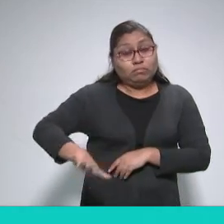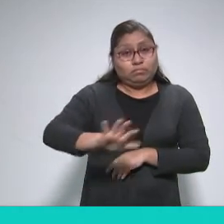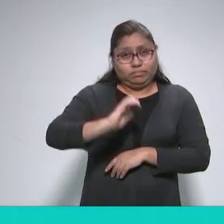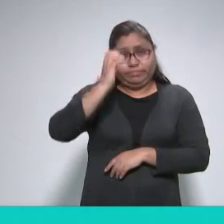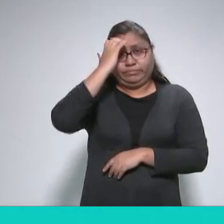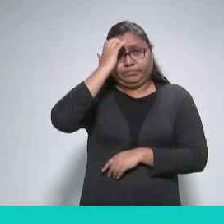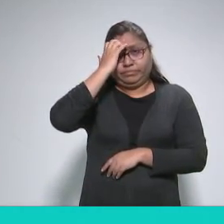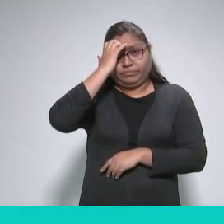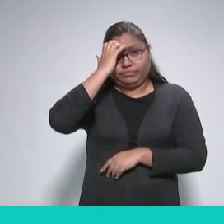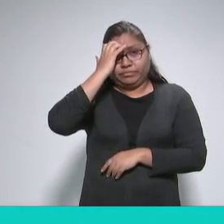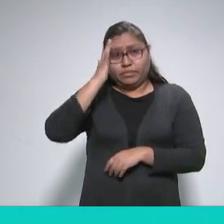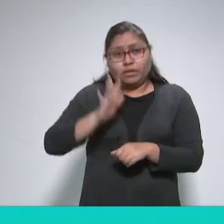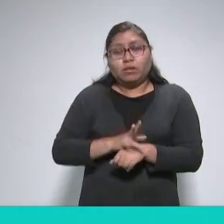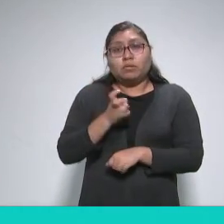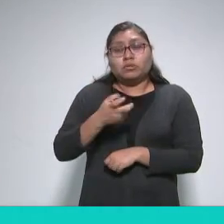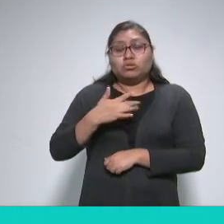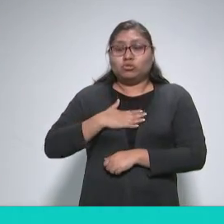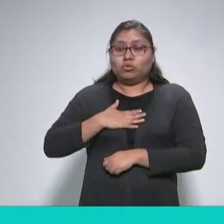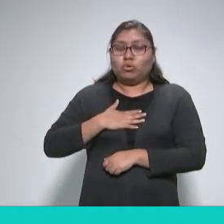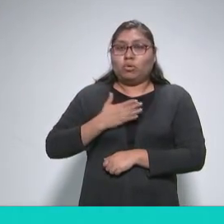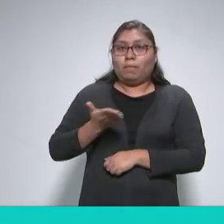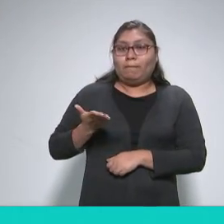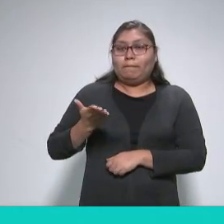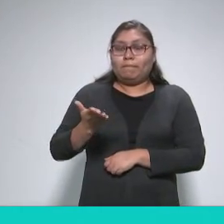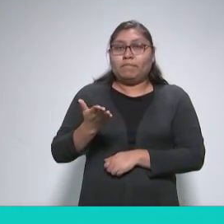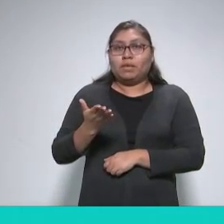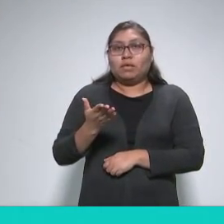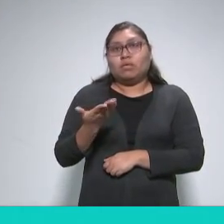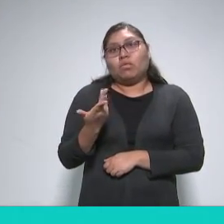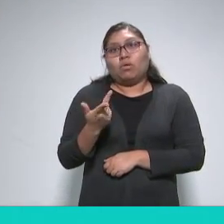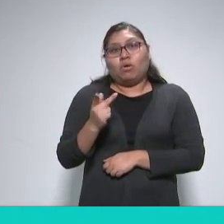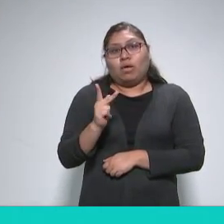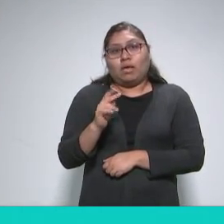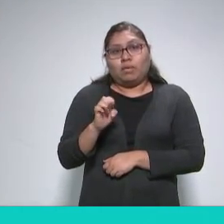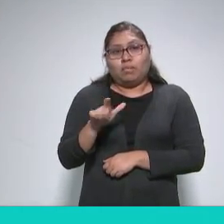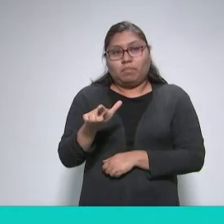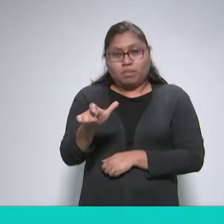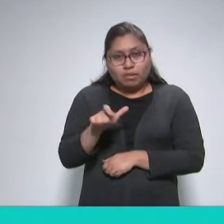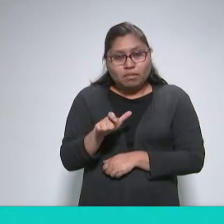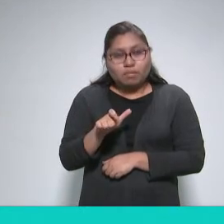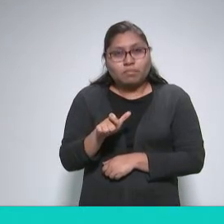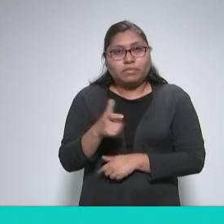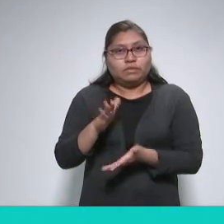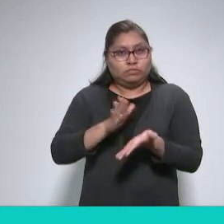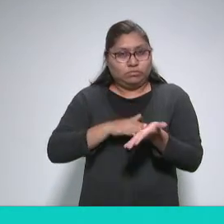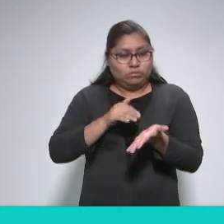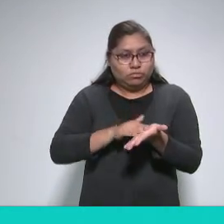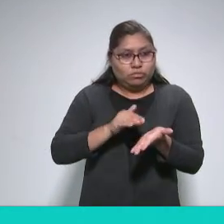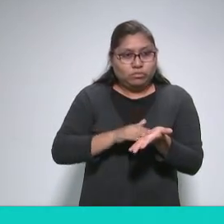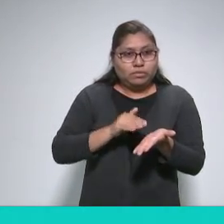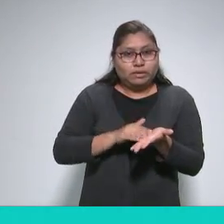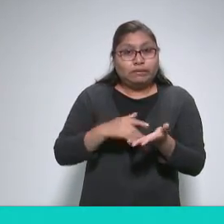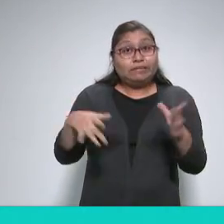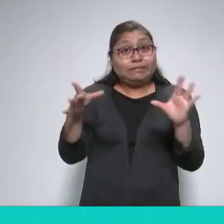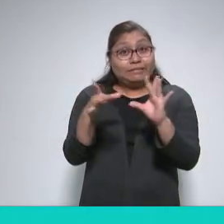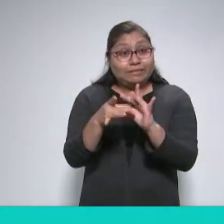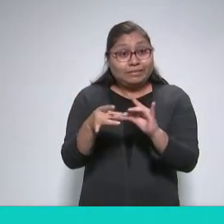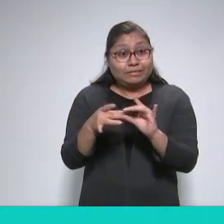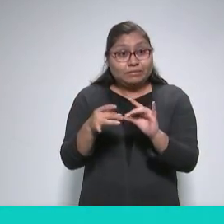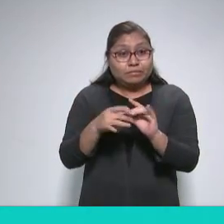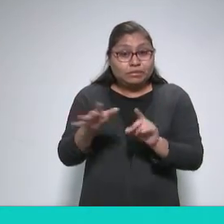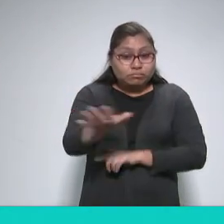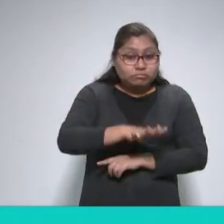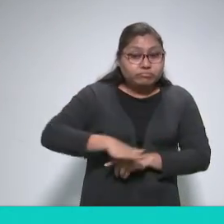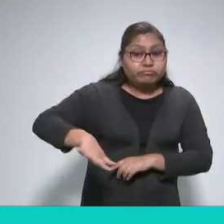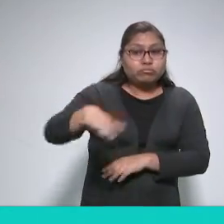Un particular solicitó a Petróleos Mexicanos copia de los documentos que den cuenta del estudio de impacto ambiental y del presupuesto destinado para la